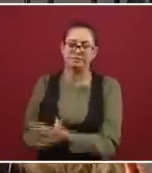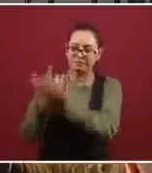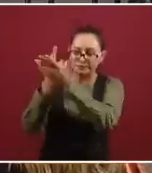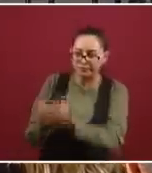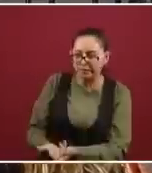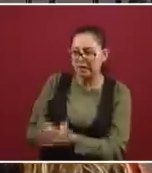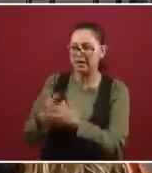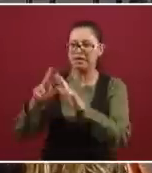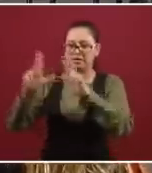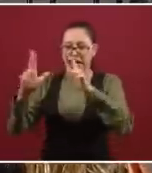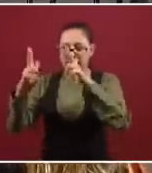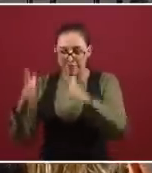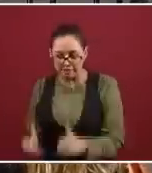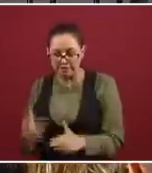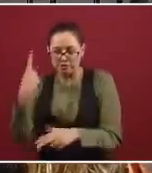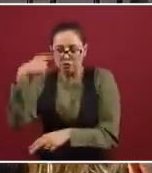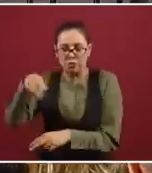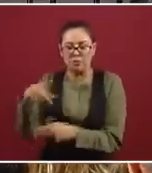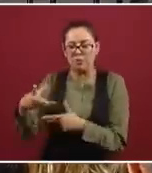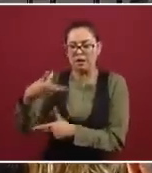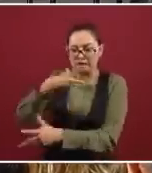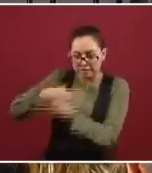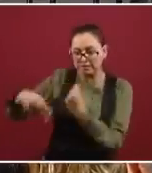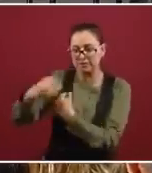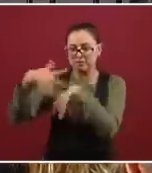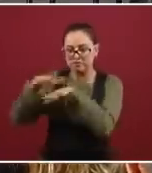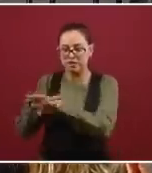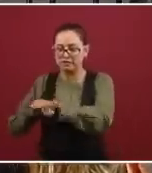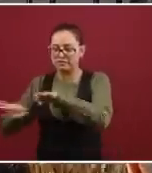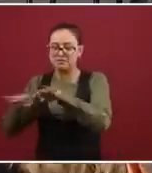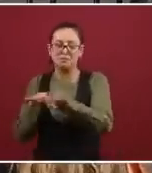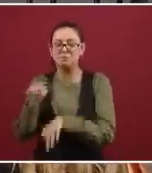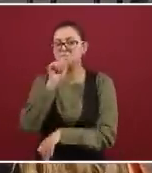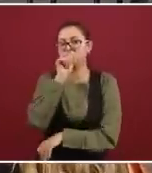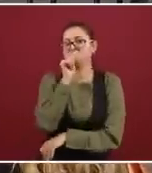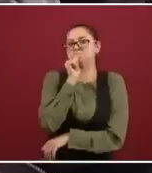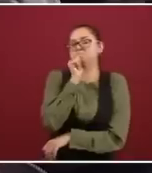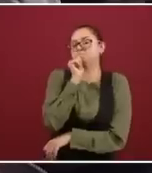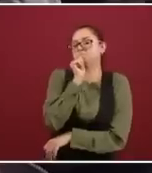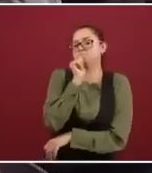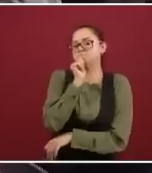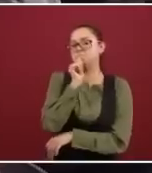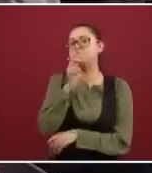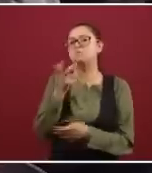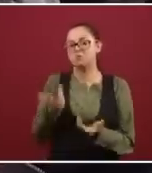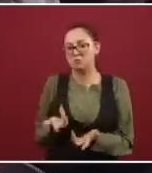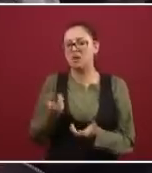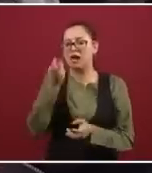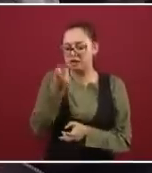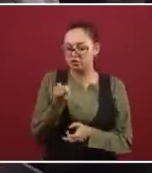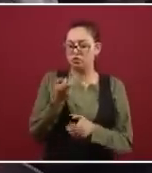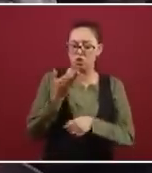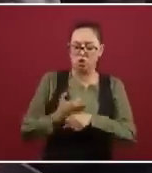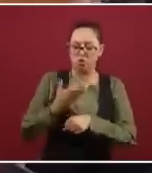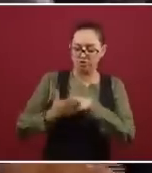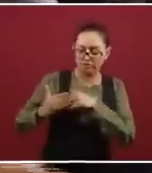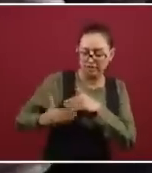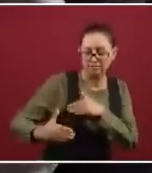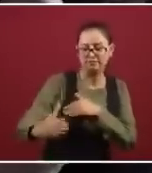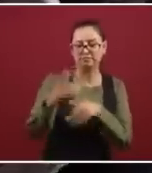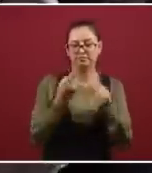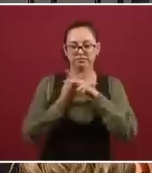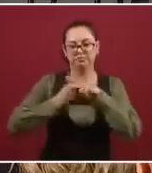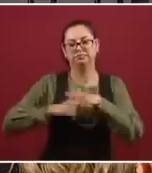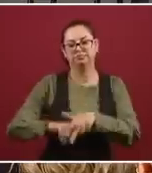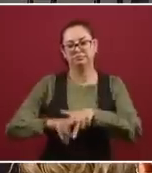reincorporación social y productiva. Eso está en en el desarrollo de estos meses para poder